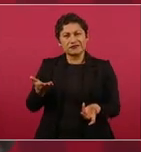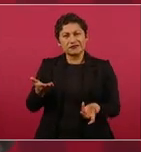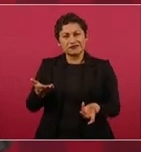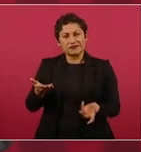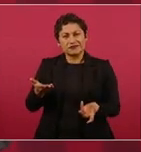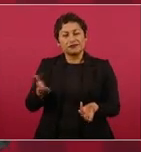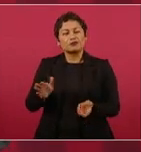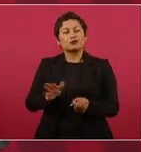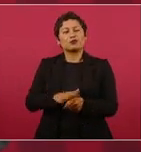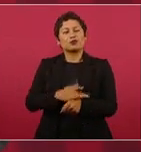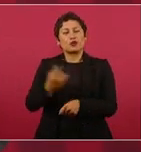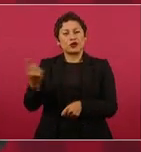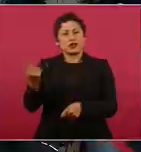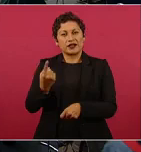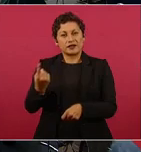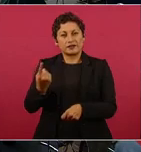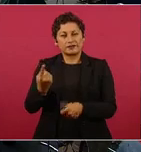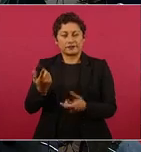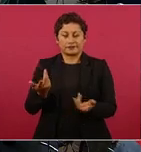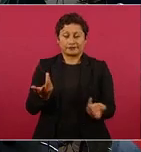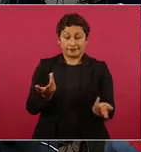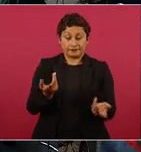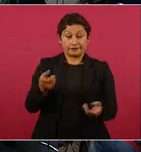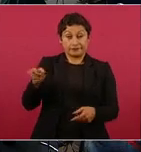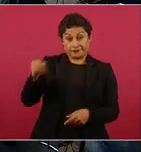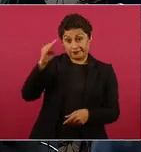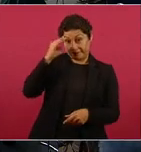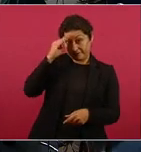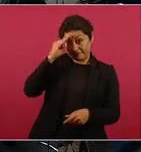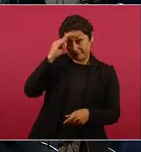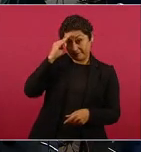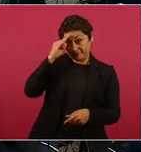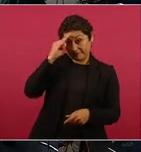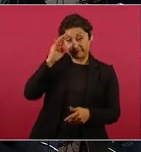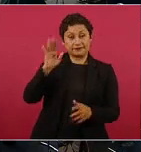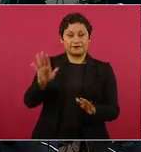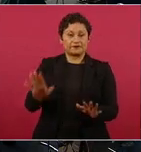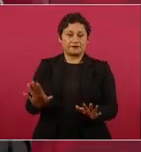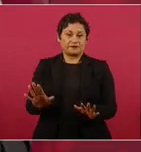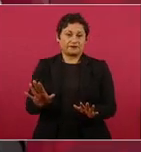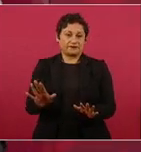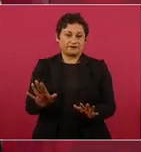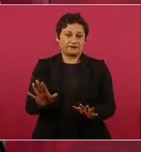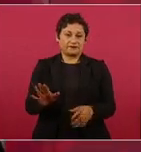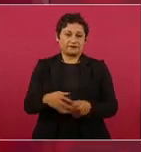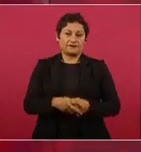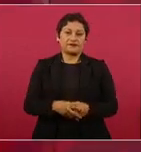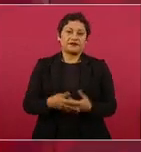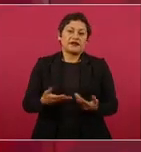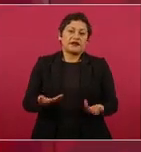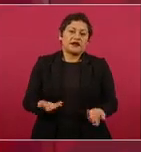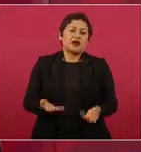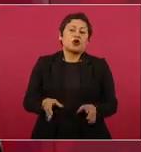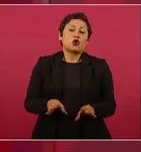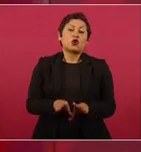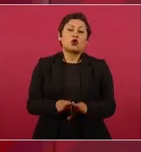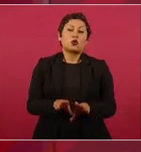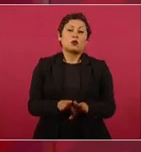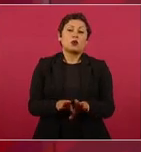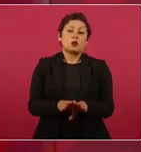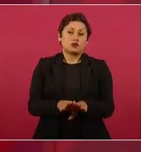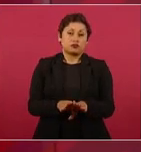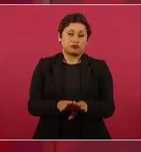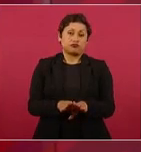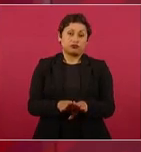¿Y por qué no toma en cuenta que es más que un agravio decirle a alguien